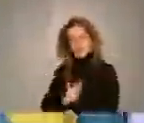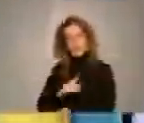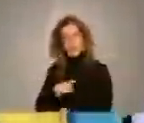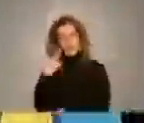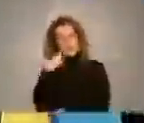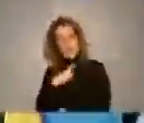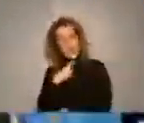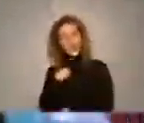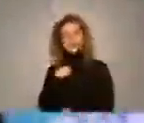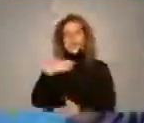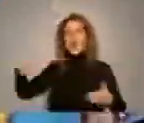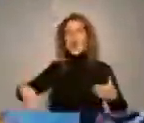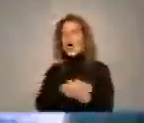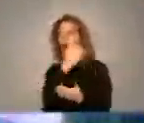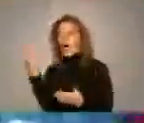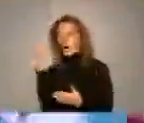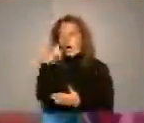Benavente anuncia el